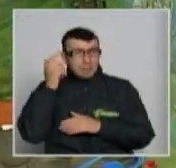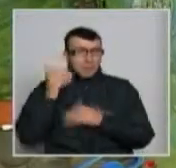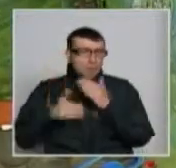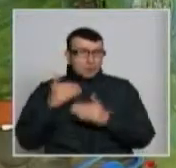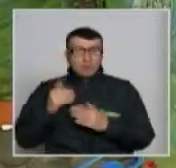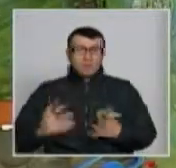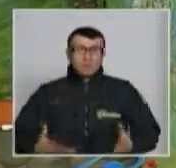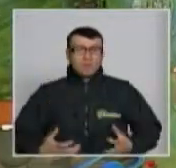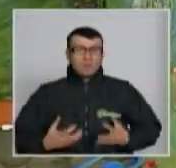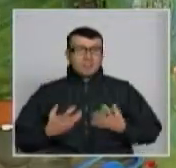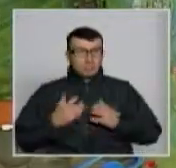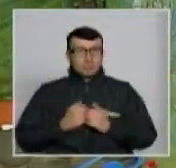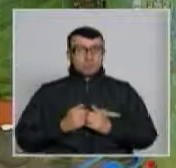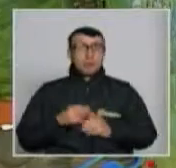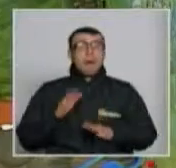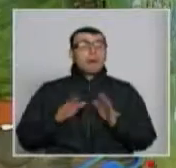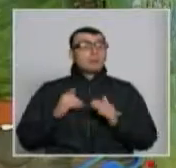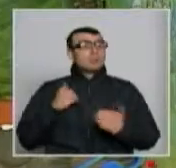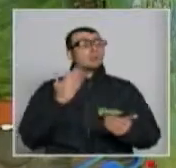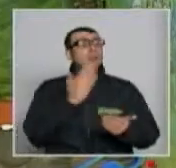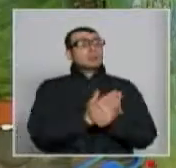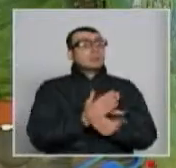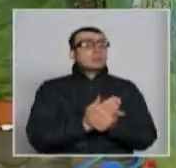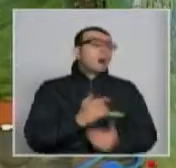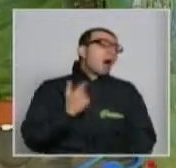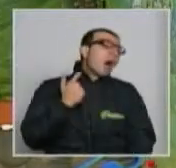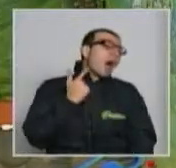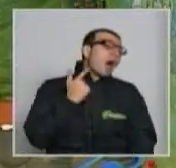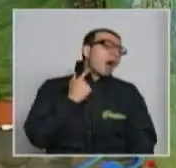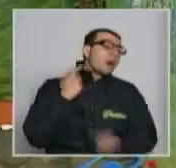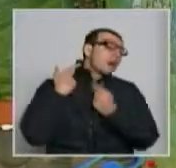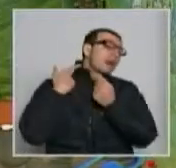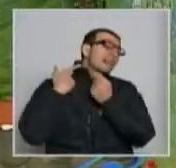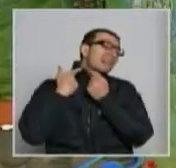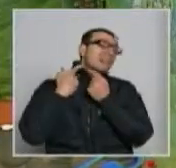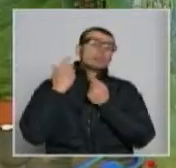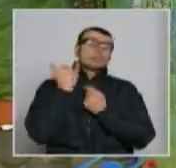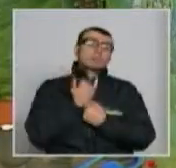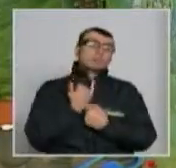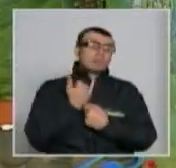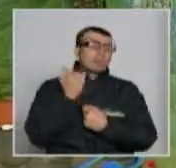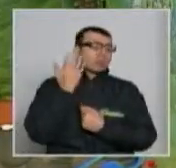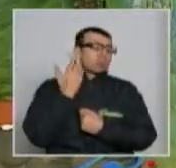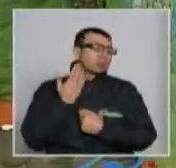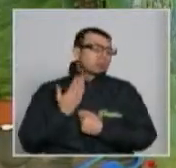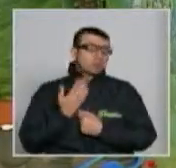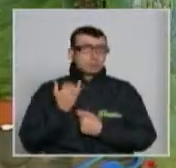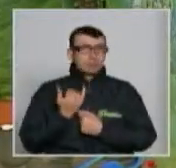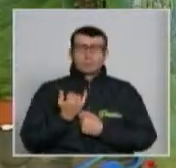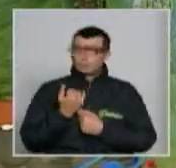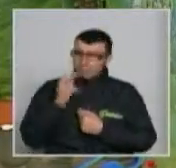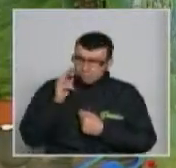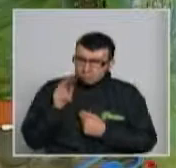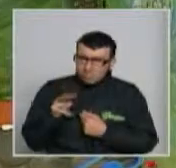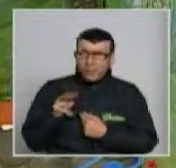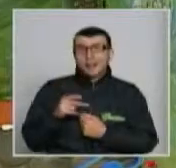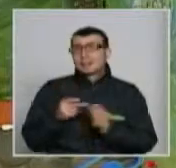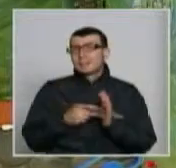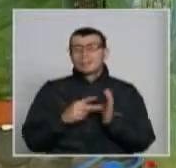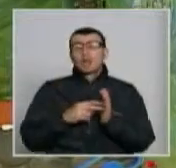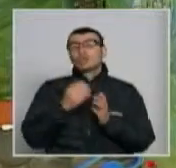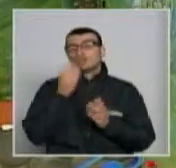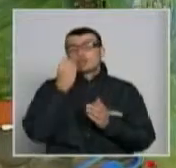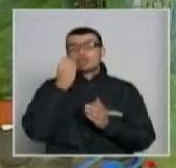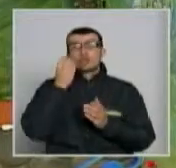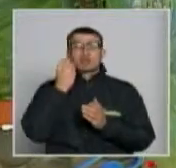infecciosos. Inclusive llegan a la consulta y dicen, es que a mí me sale pus de las amígdalas y resulta que es el resultado de la comida con